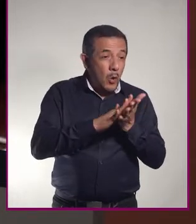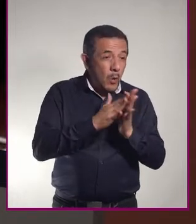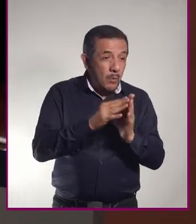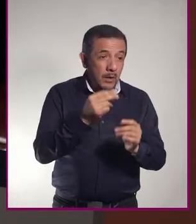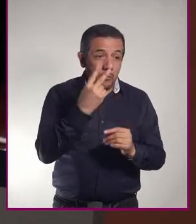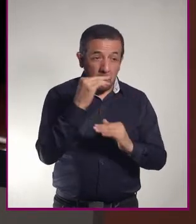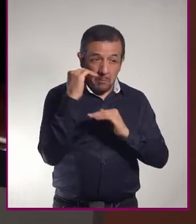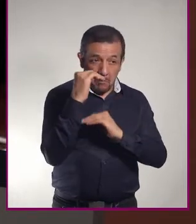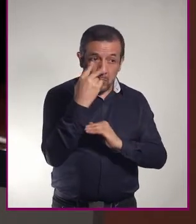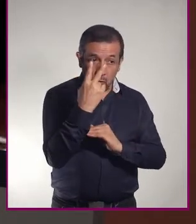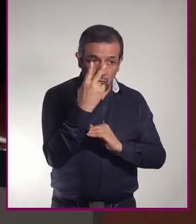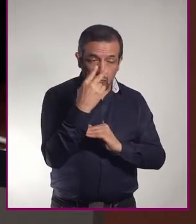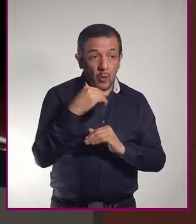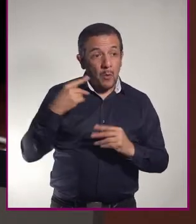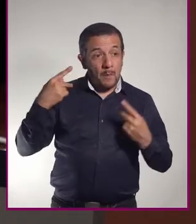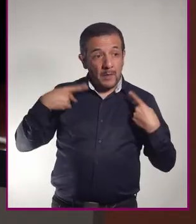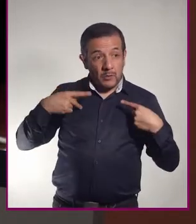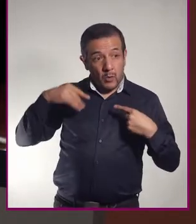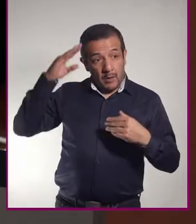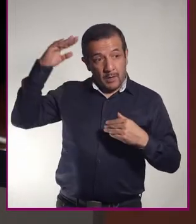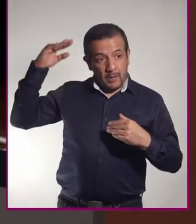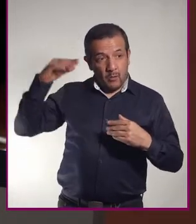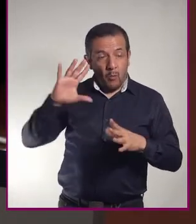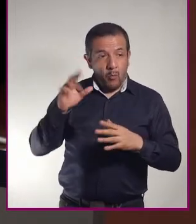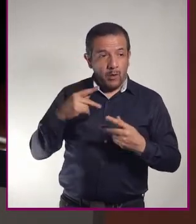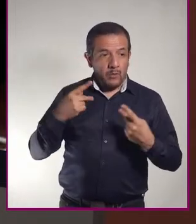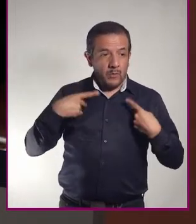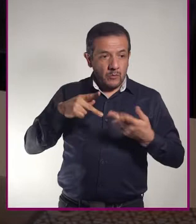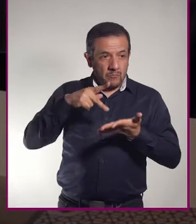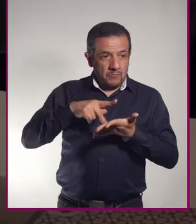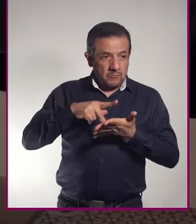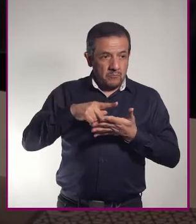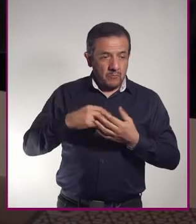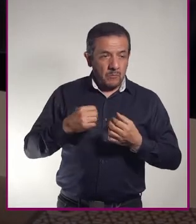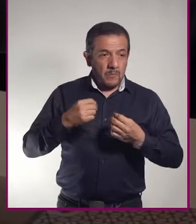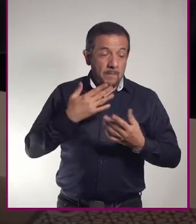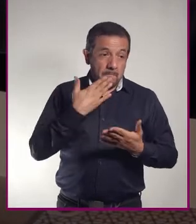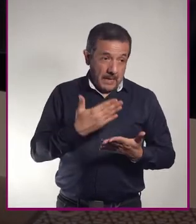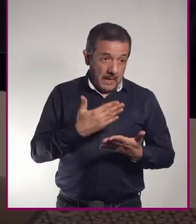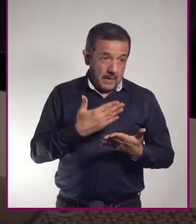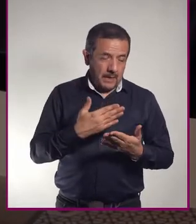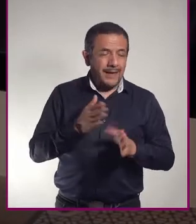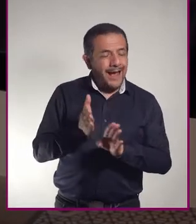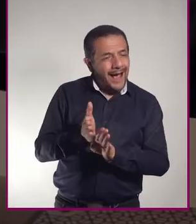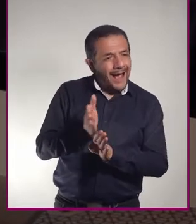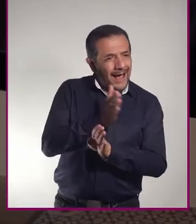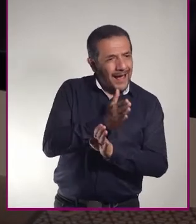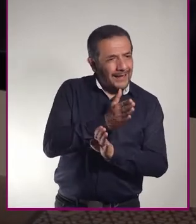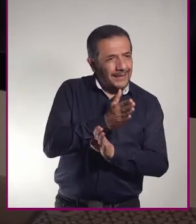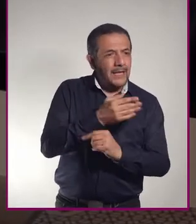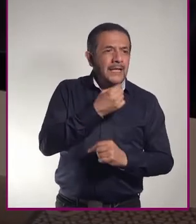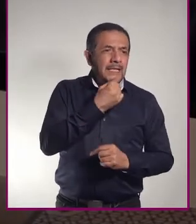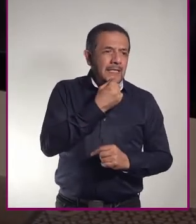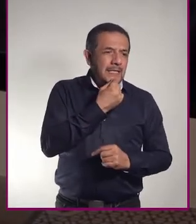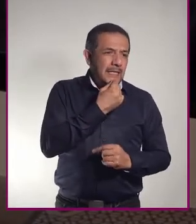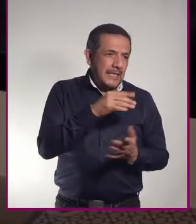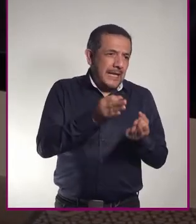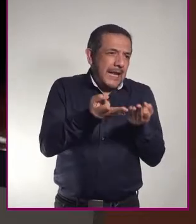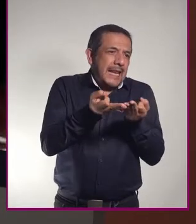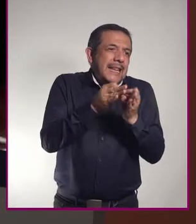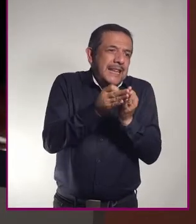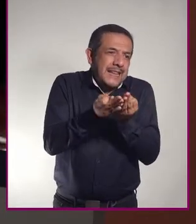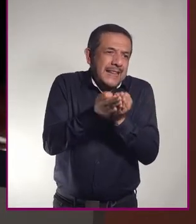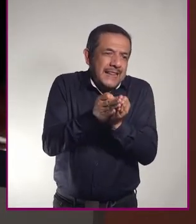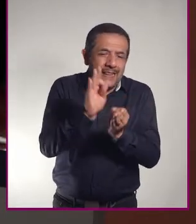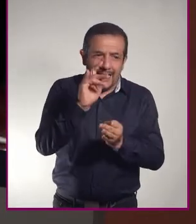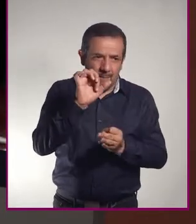ser 2 en un adulto que desea mantener su peso adecuado. Quizás a lo anterior sería la excepción del tamal, que